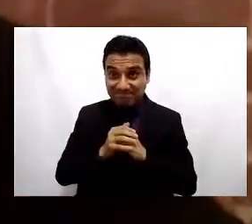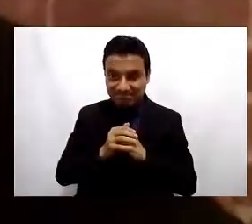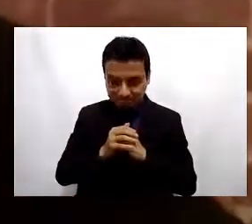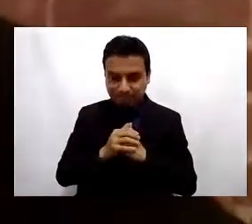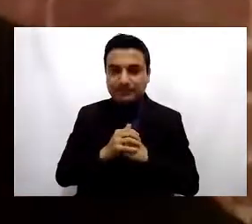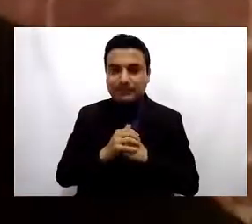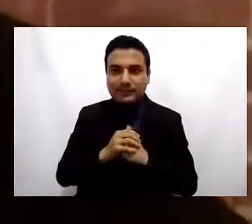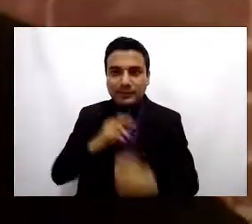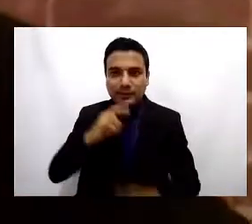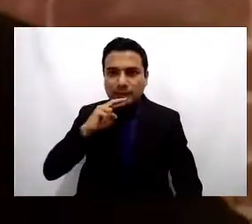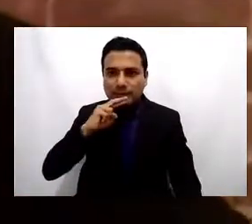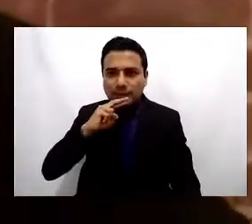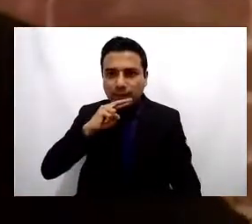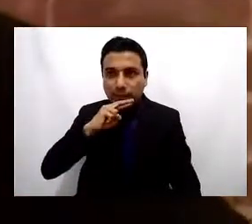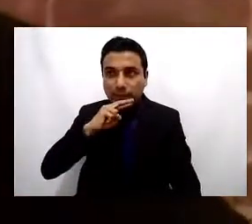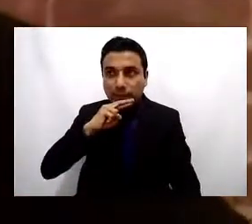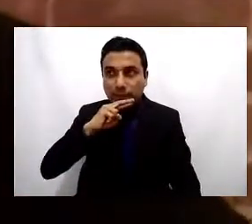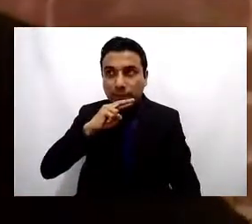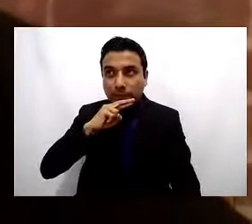comenzaron a aparecer